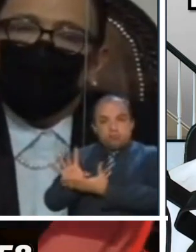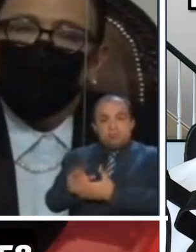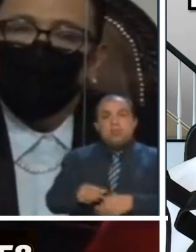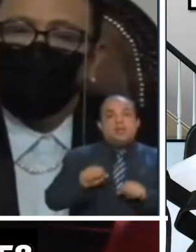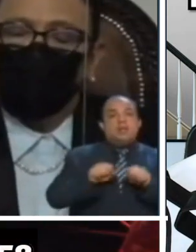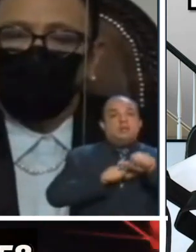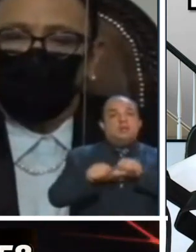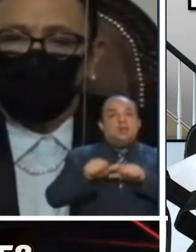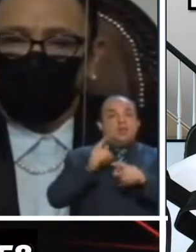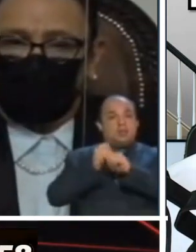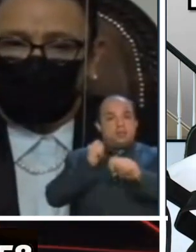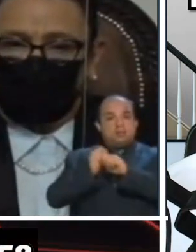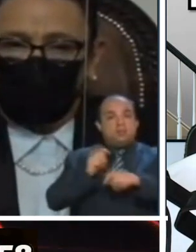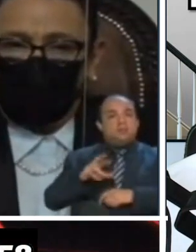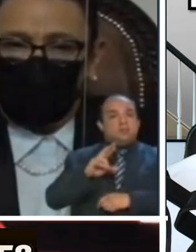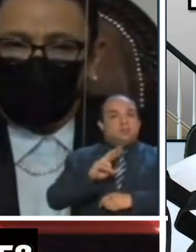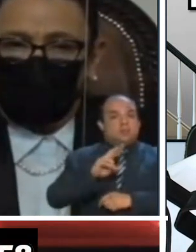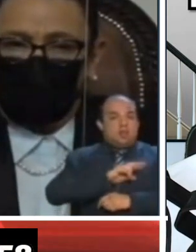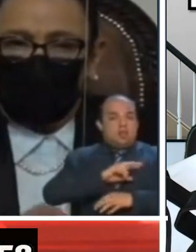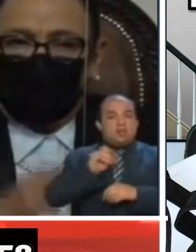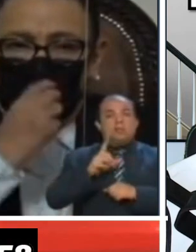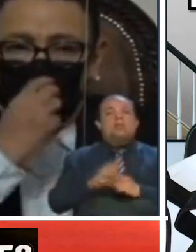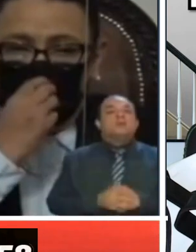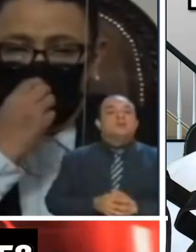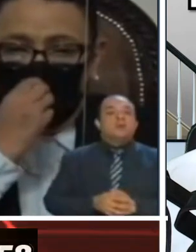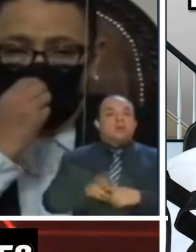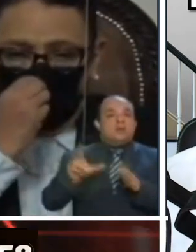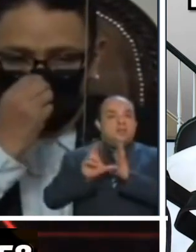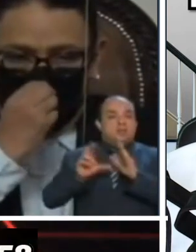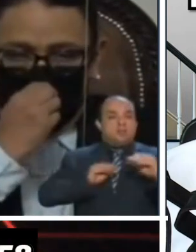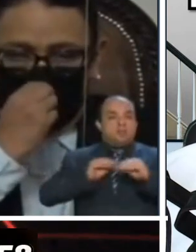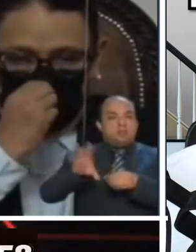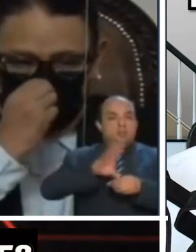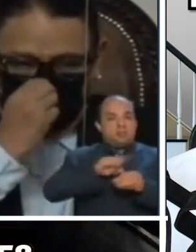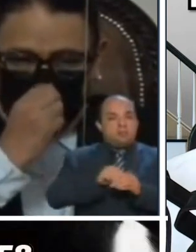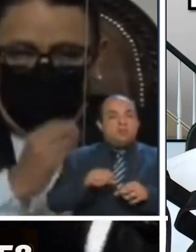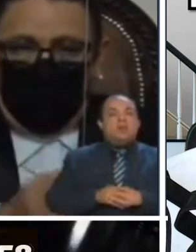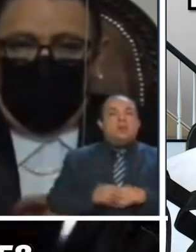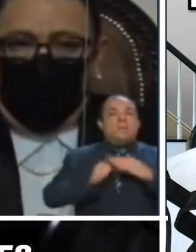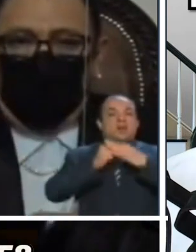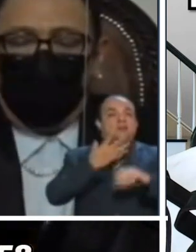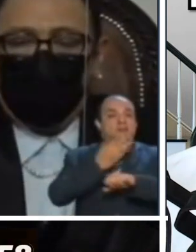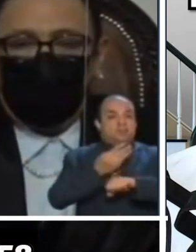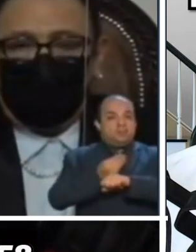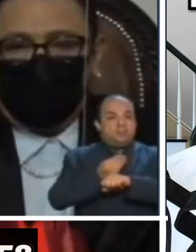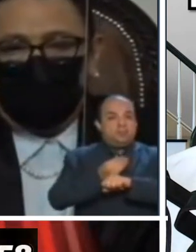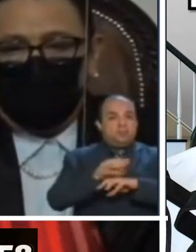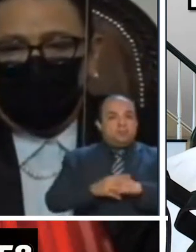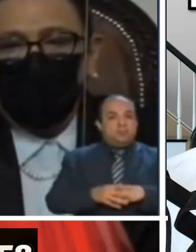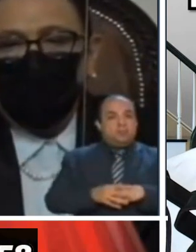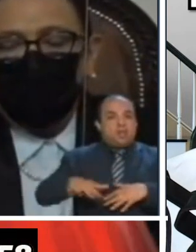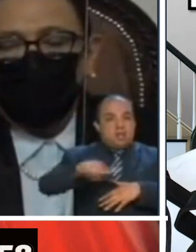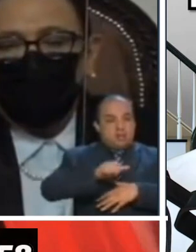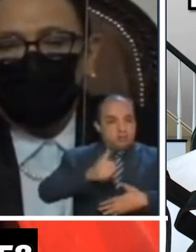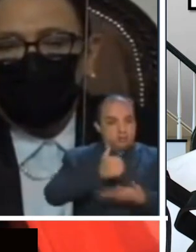del transporte concesionado y la tarjeta de movilidad integrada, el fortalecimiento del mantenimiento de la infraestructura de la